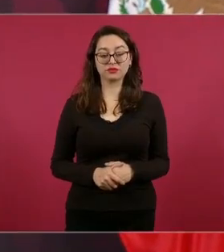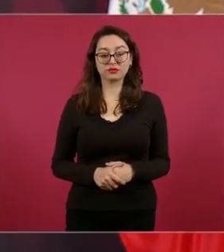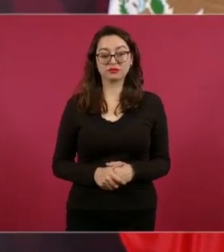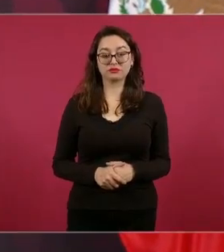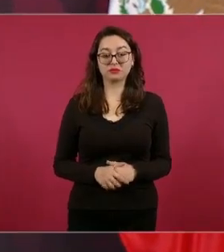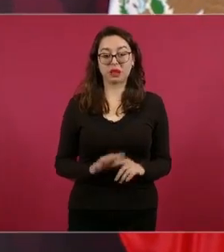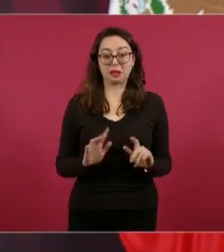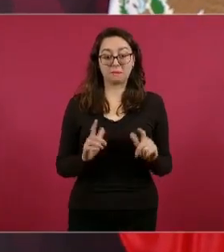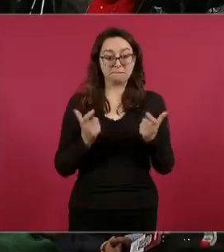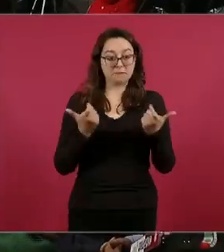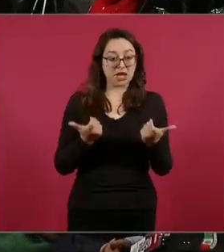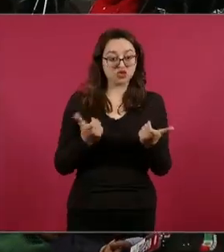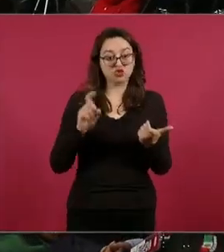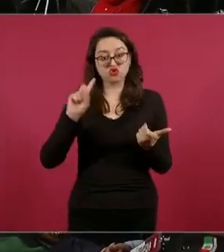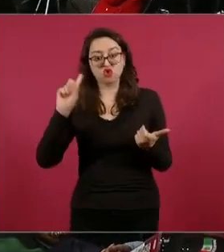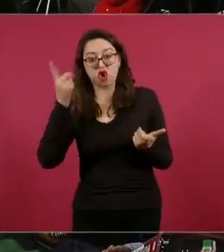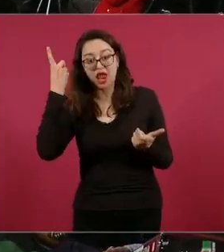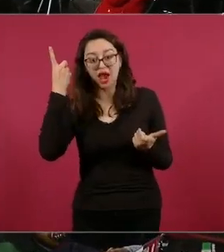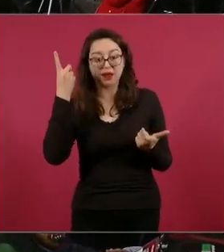cómo está el peso?